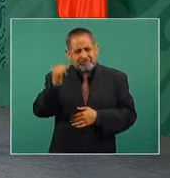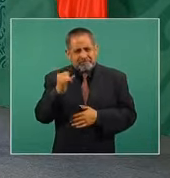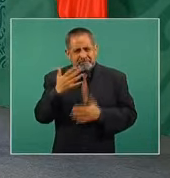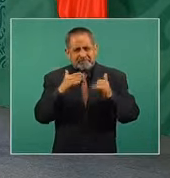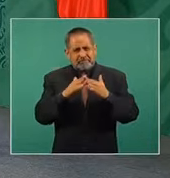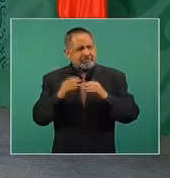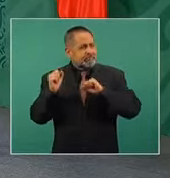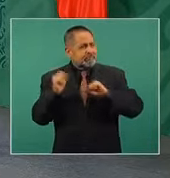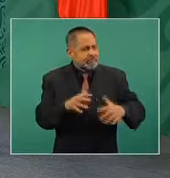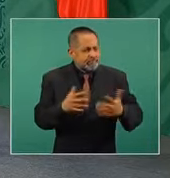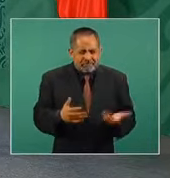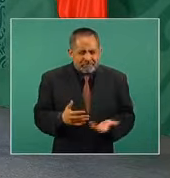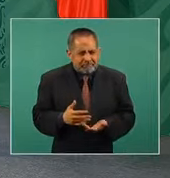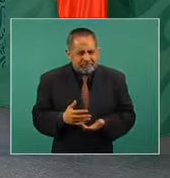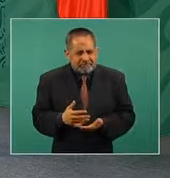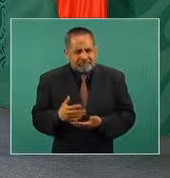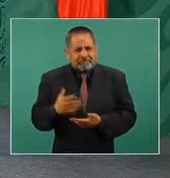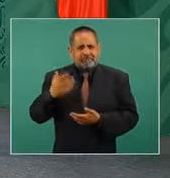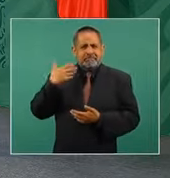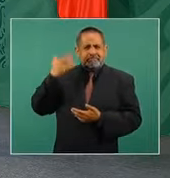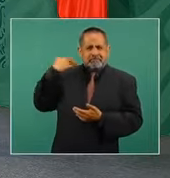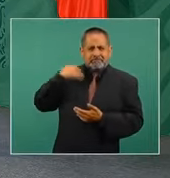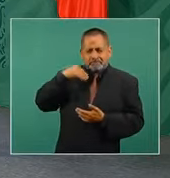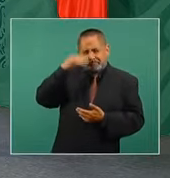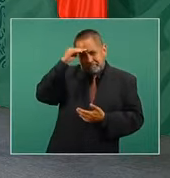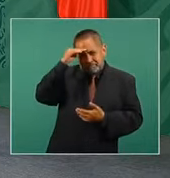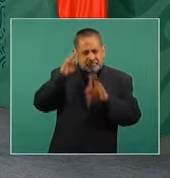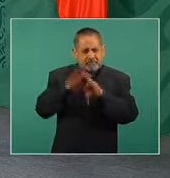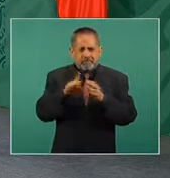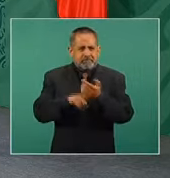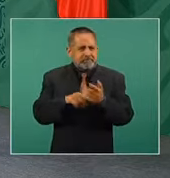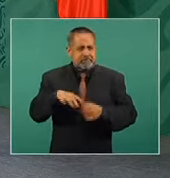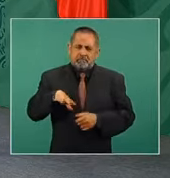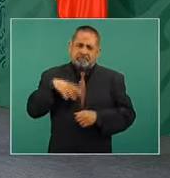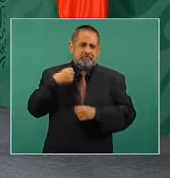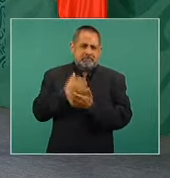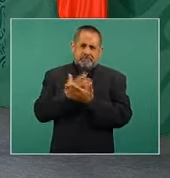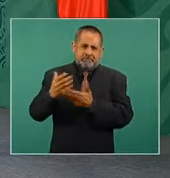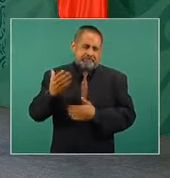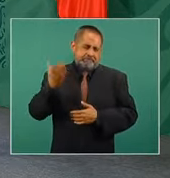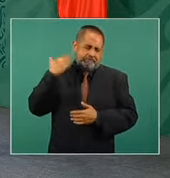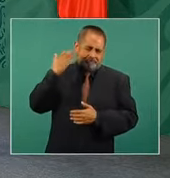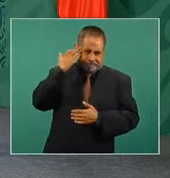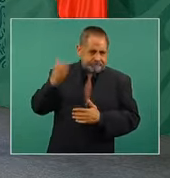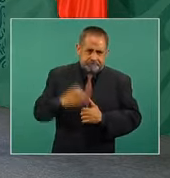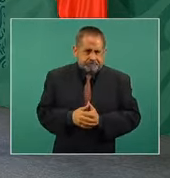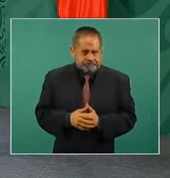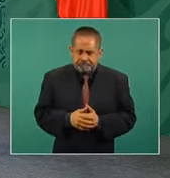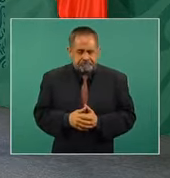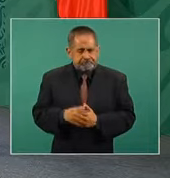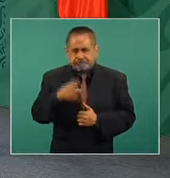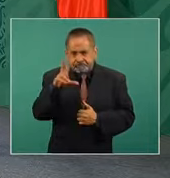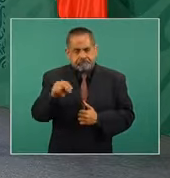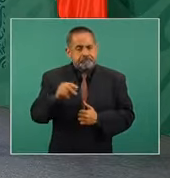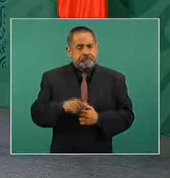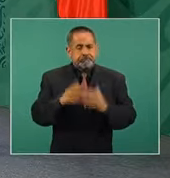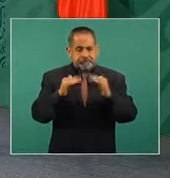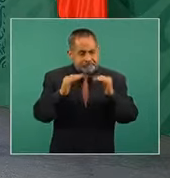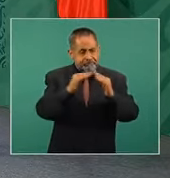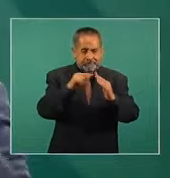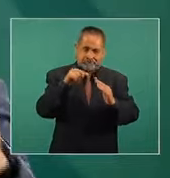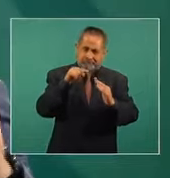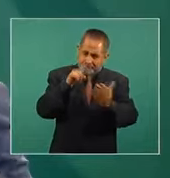cómo veían la vivienda de manera rapaz en todo este periodo. Nosotros decimos, no, la vivienda genera